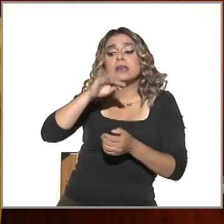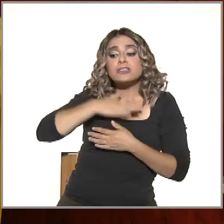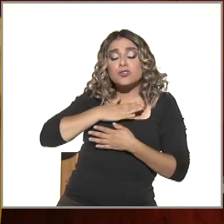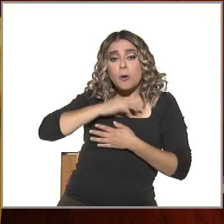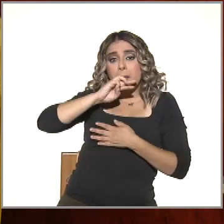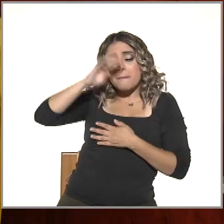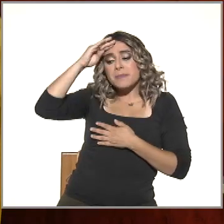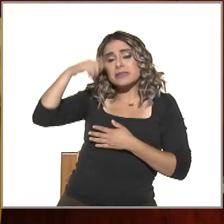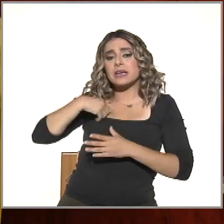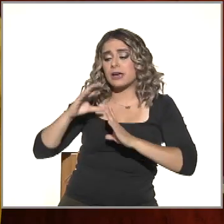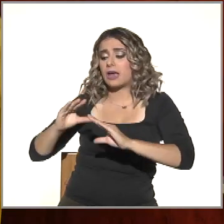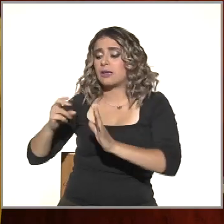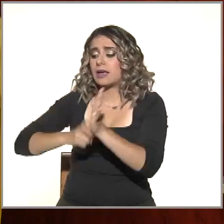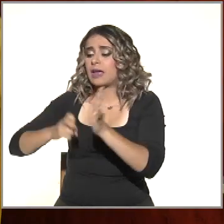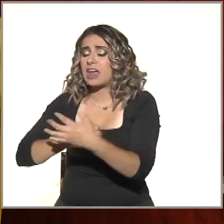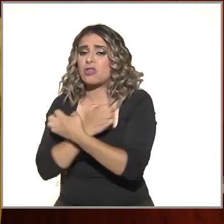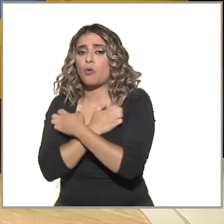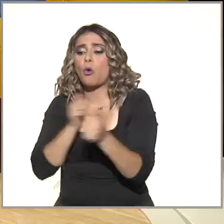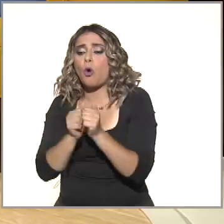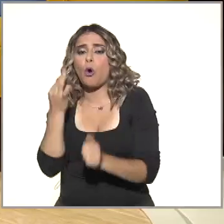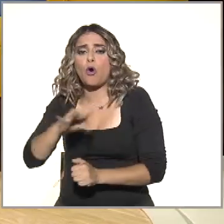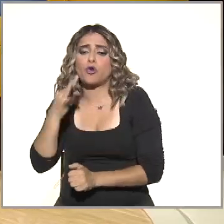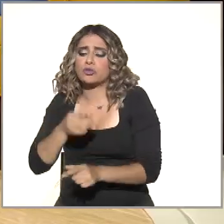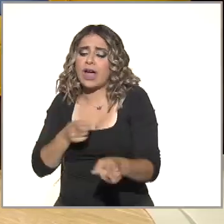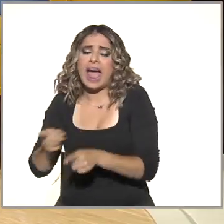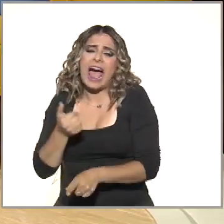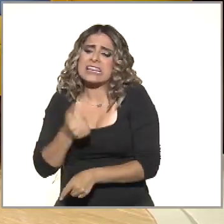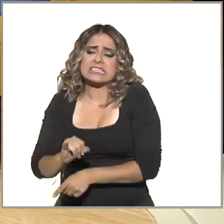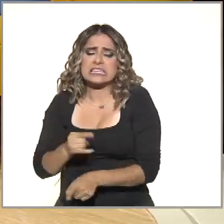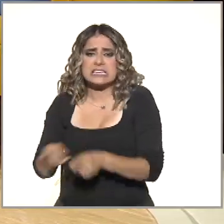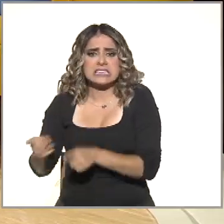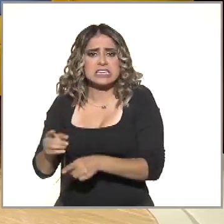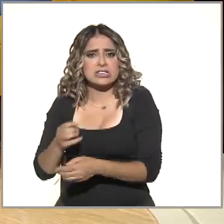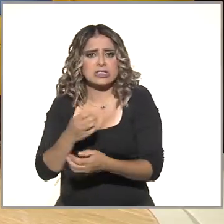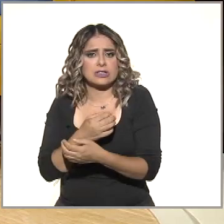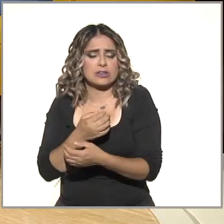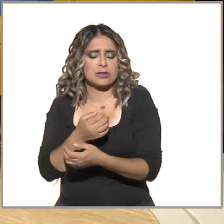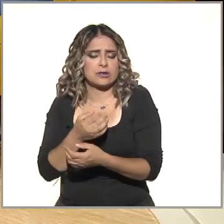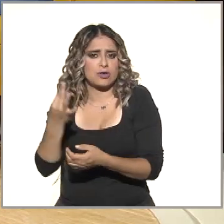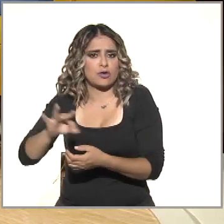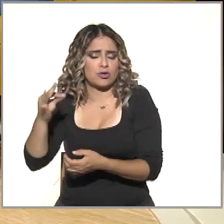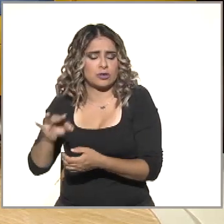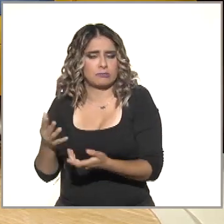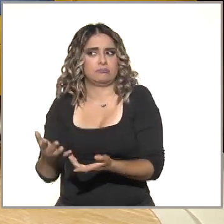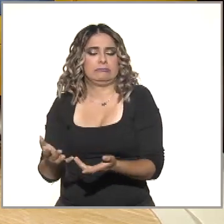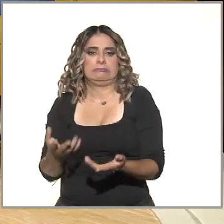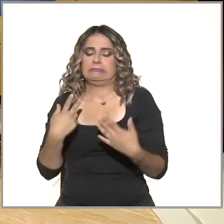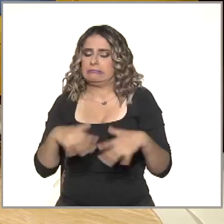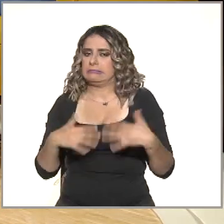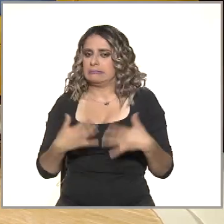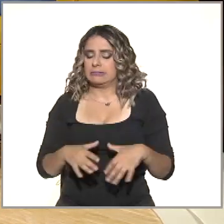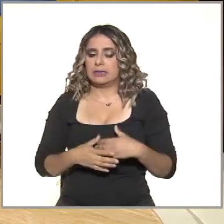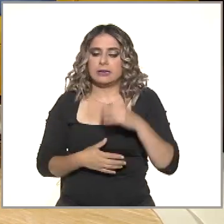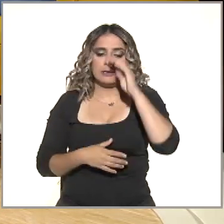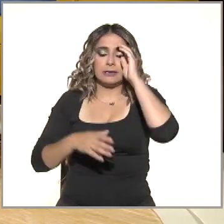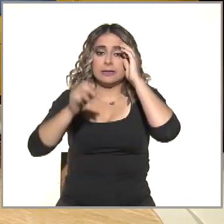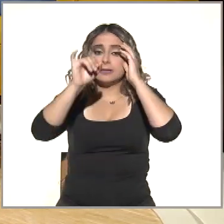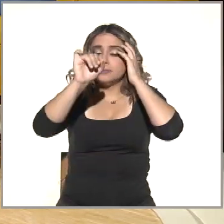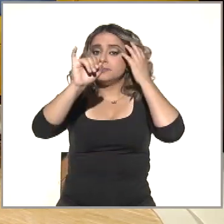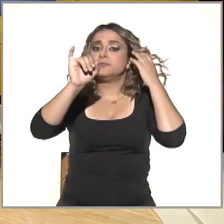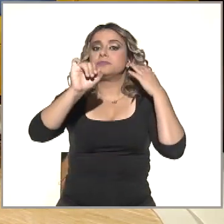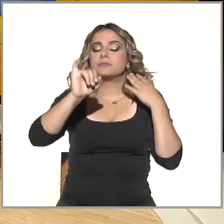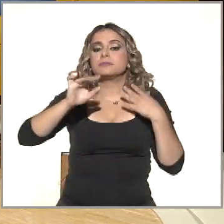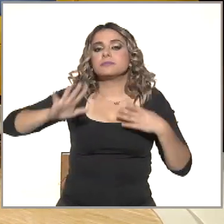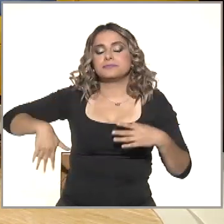qué fuerte eso de pensar que te están educando, ¿no? No, muy fuerte, pero también hay que pensarlo, es que me voy con